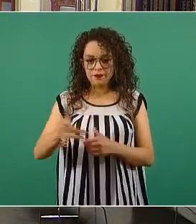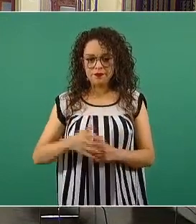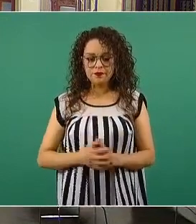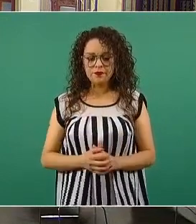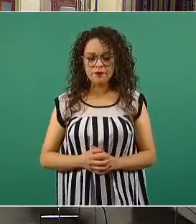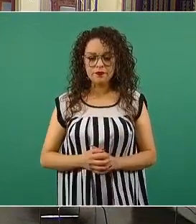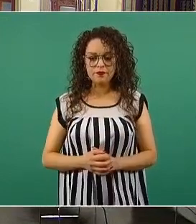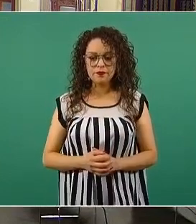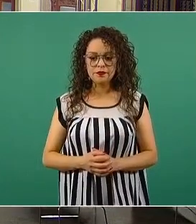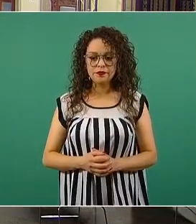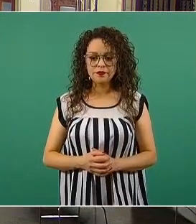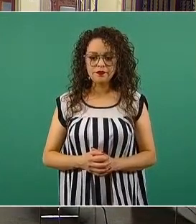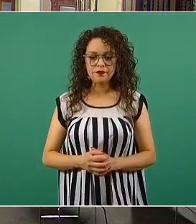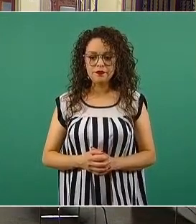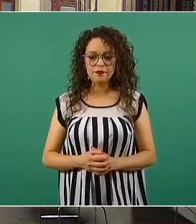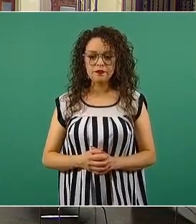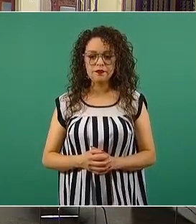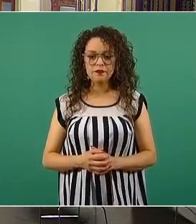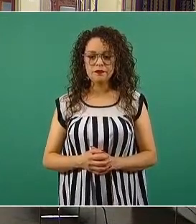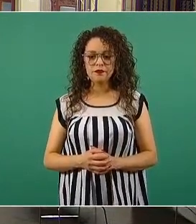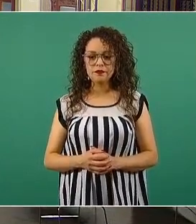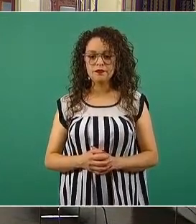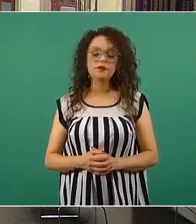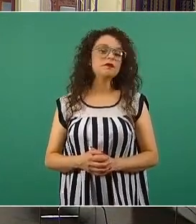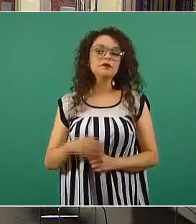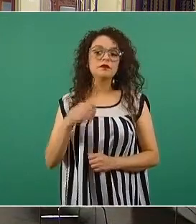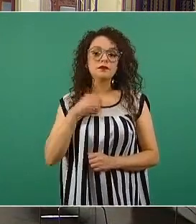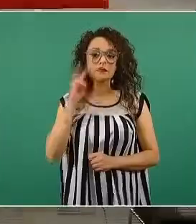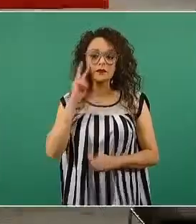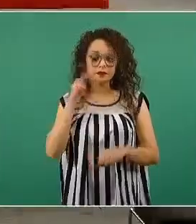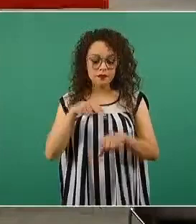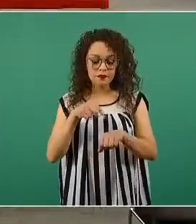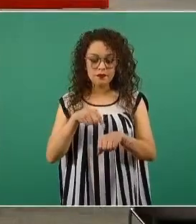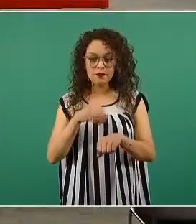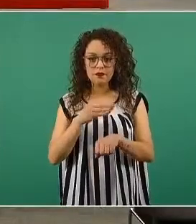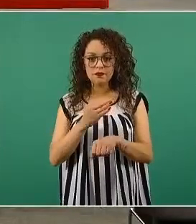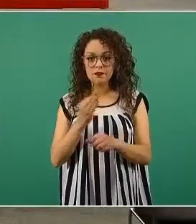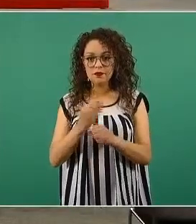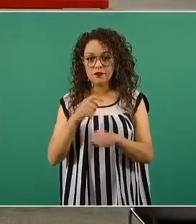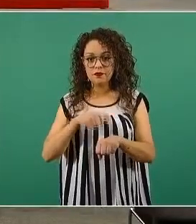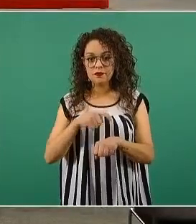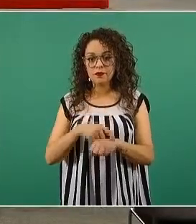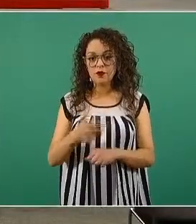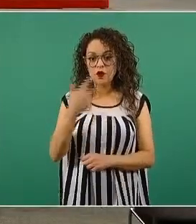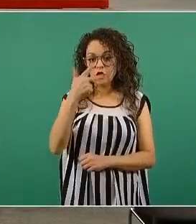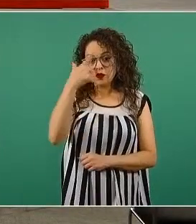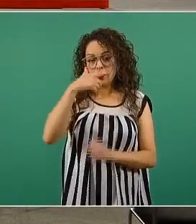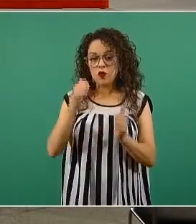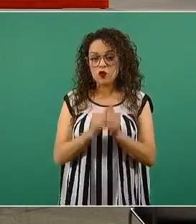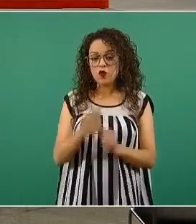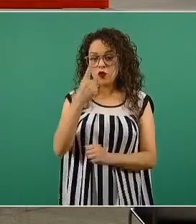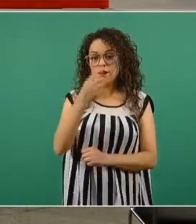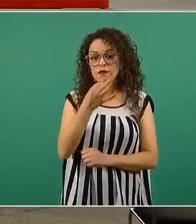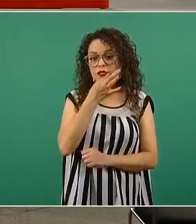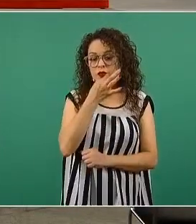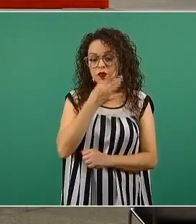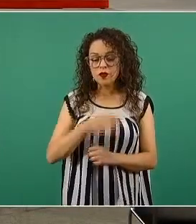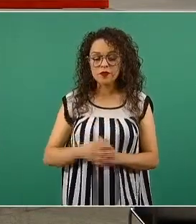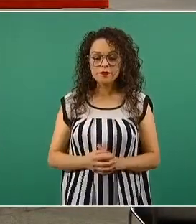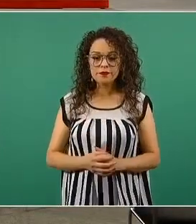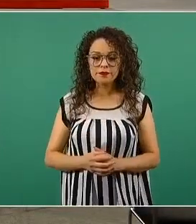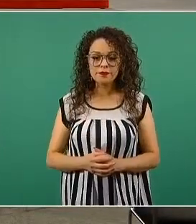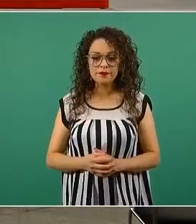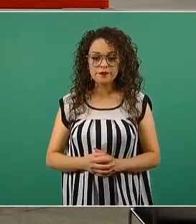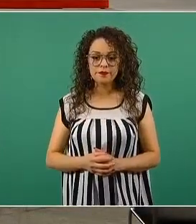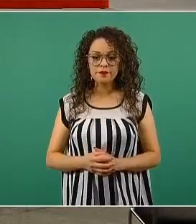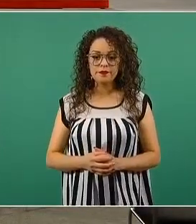gracias. Pues estoy viendo que son las 20 horas, 20:01. Y